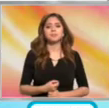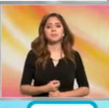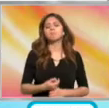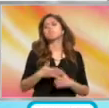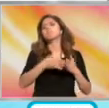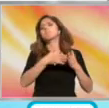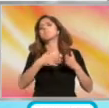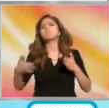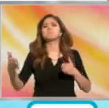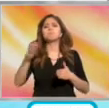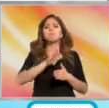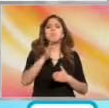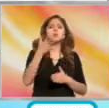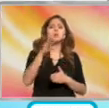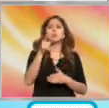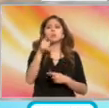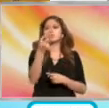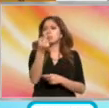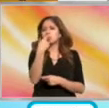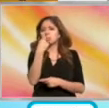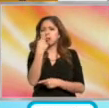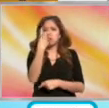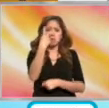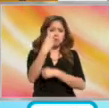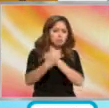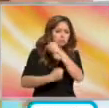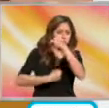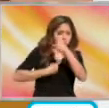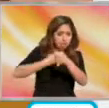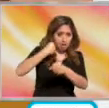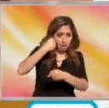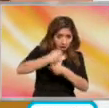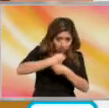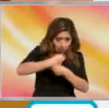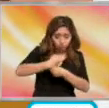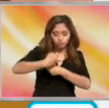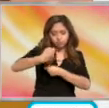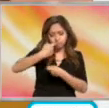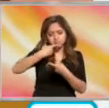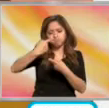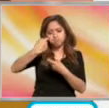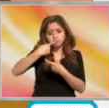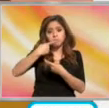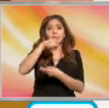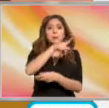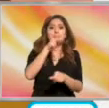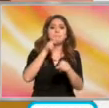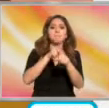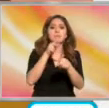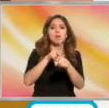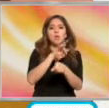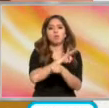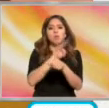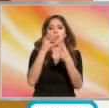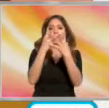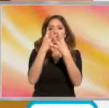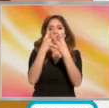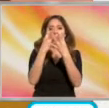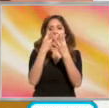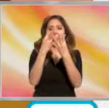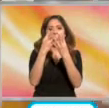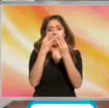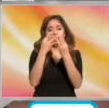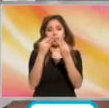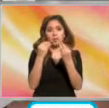de un buen tiempo de tratamiento, estamos hablando hasta de 2 años, puede lograr que se disuelva es lento.